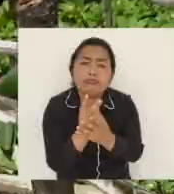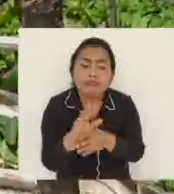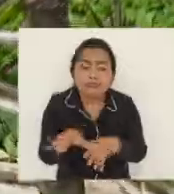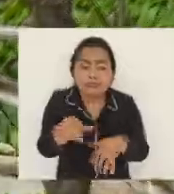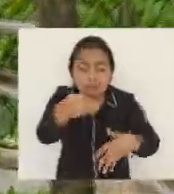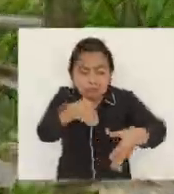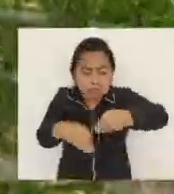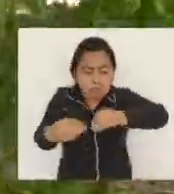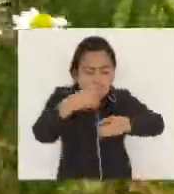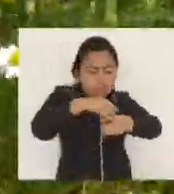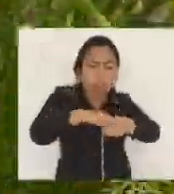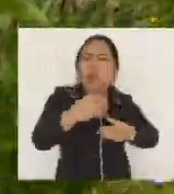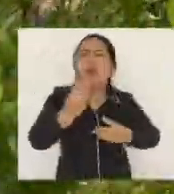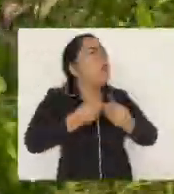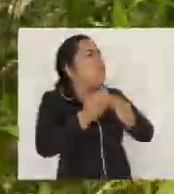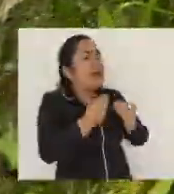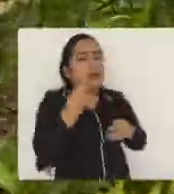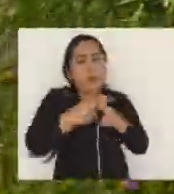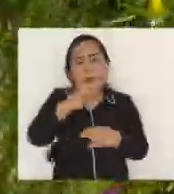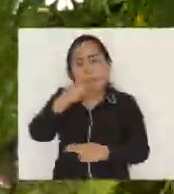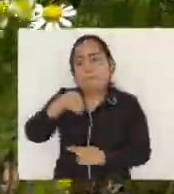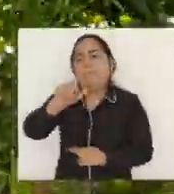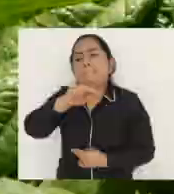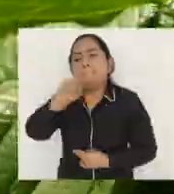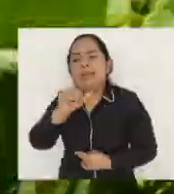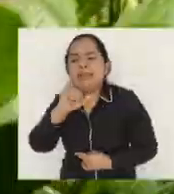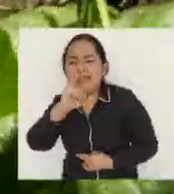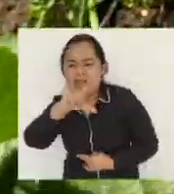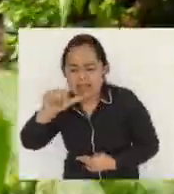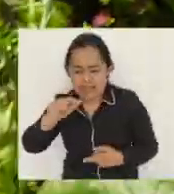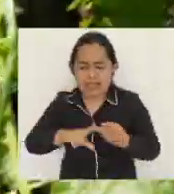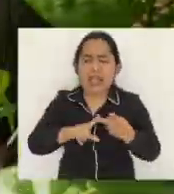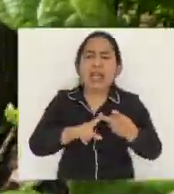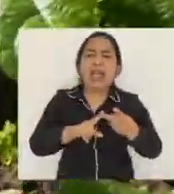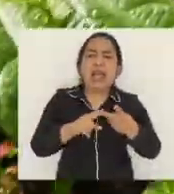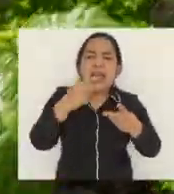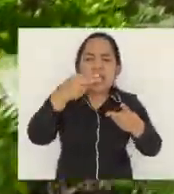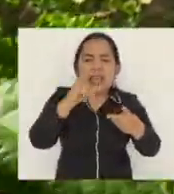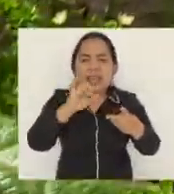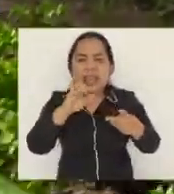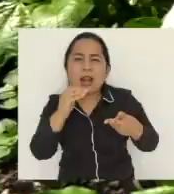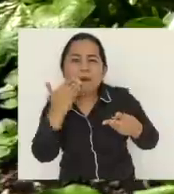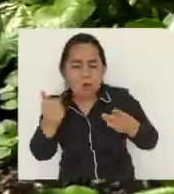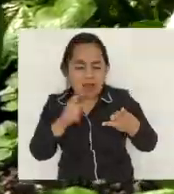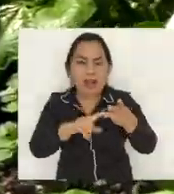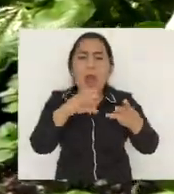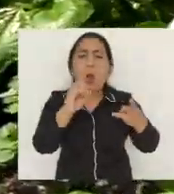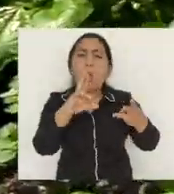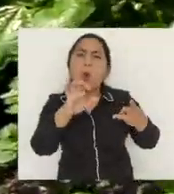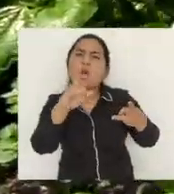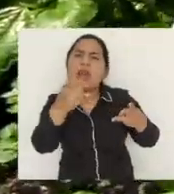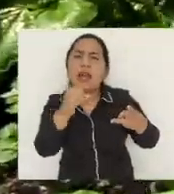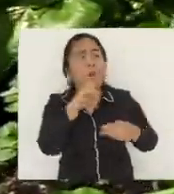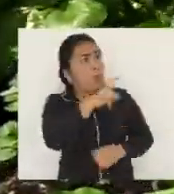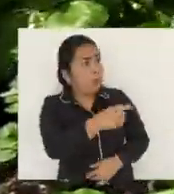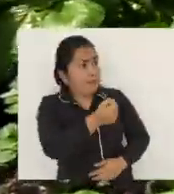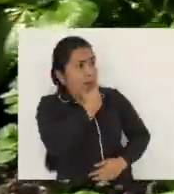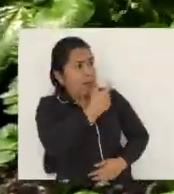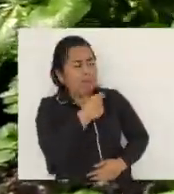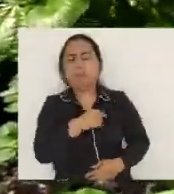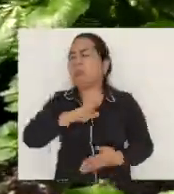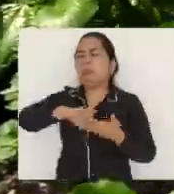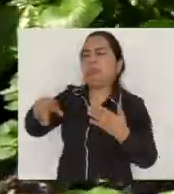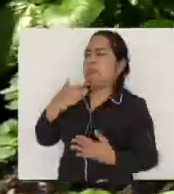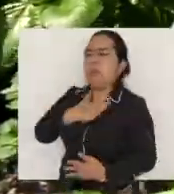qué remedios hace? Manzanilla, hierbabuena, orégano. ¿Y usted no le hace caso a los medicamentos? Poco